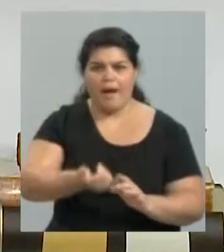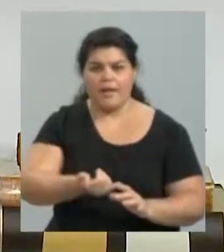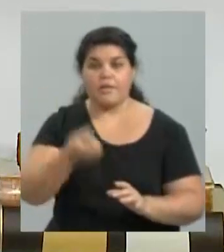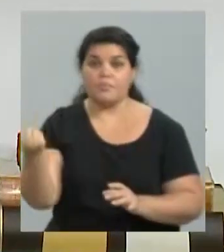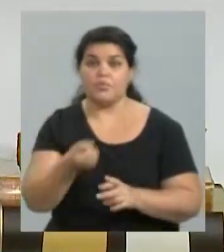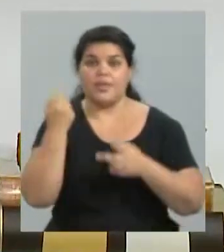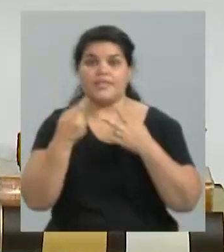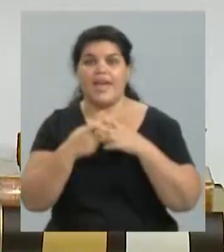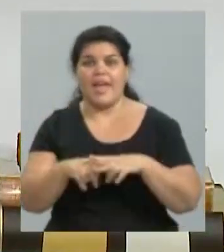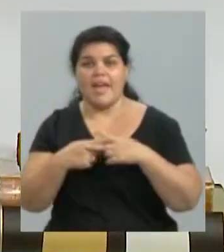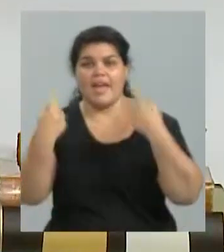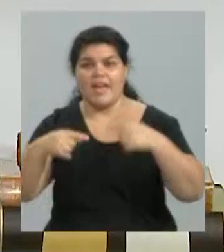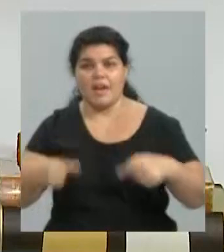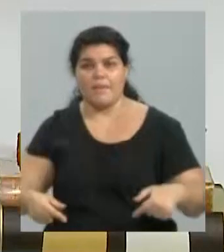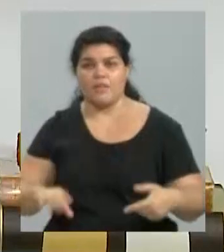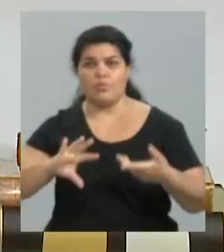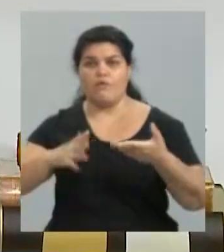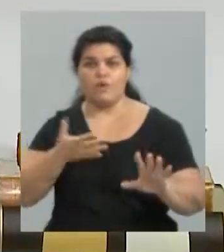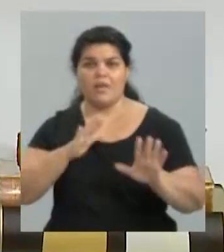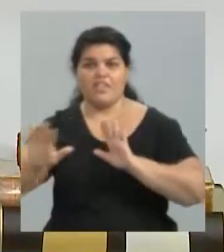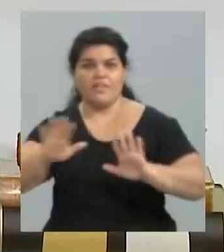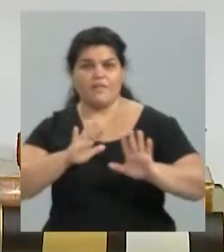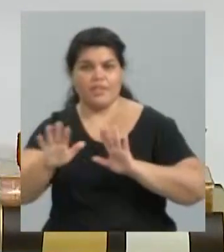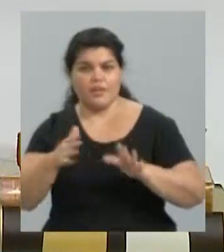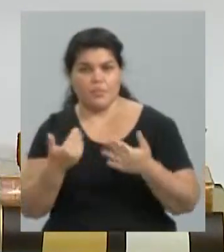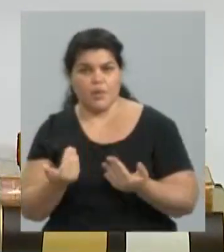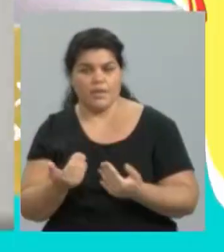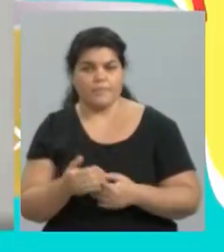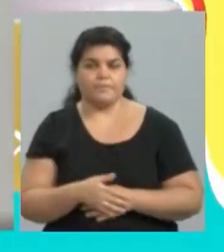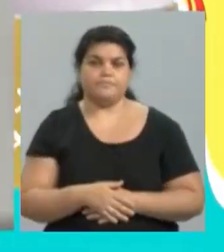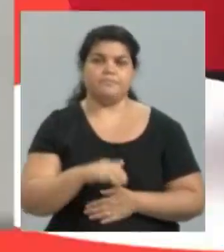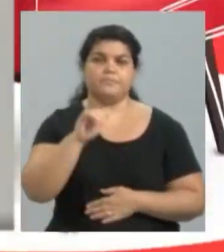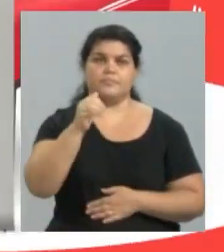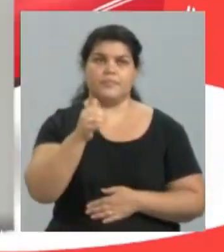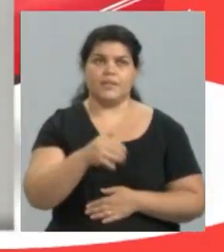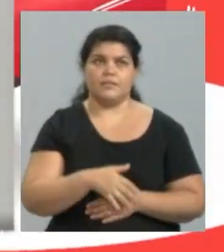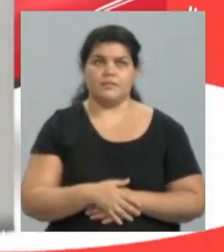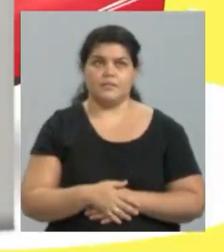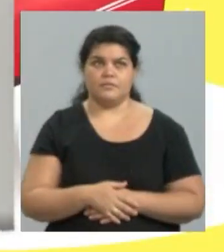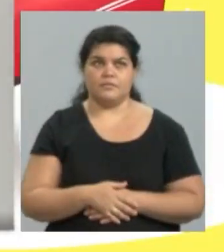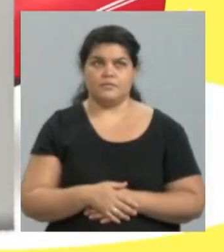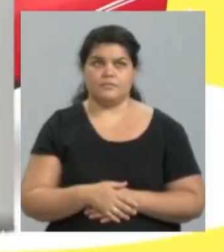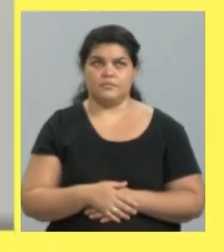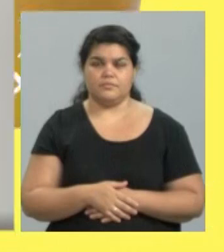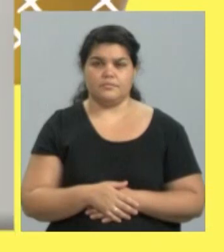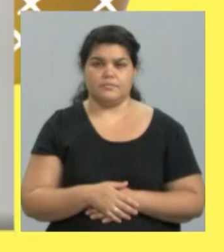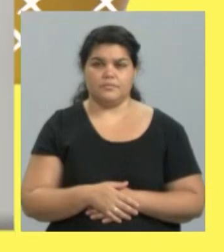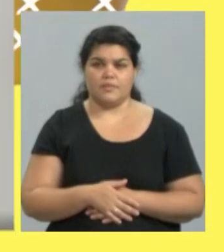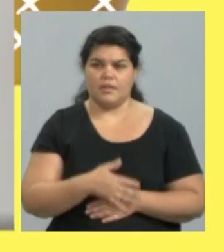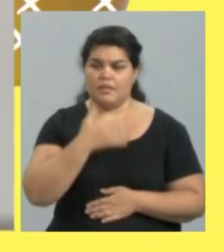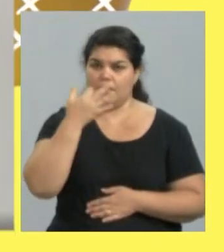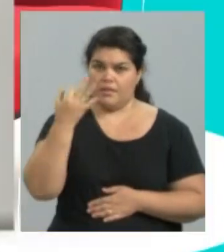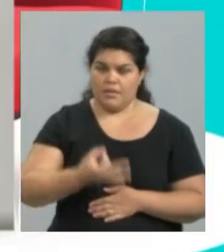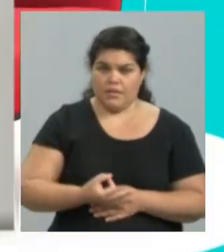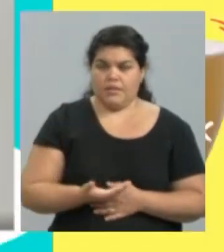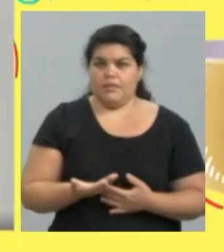herramientas para poder defenderse de otra manera frente al mundo, ¿no? Claro, en realidad tiene que ver con pensar, ¿no? En